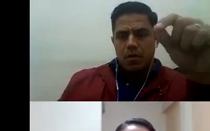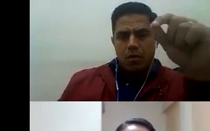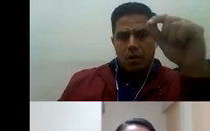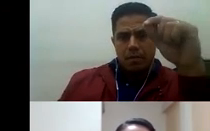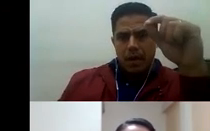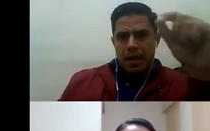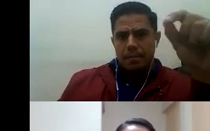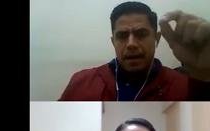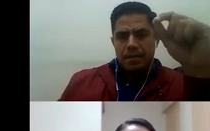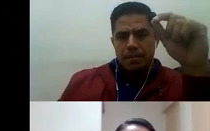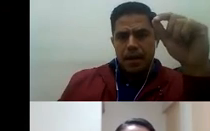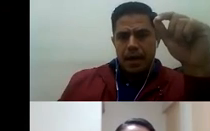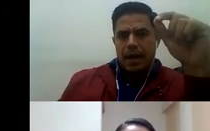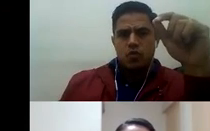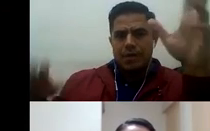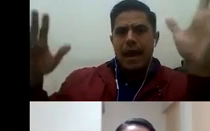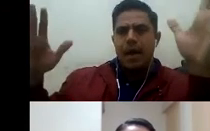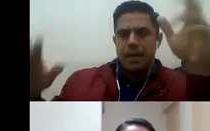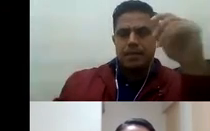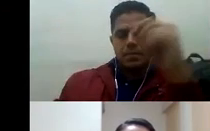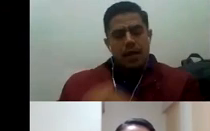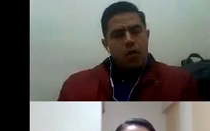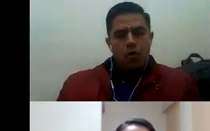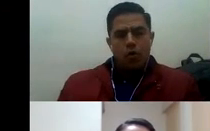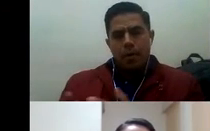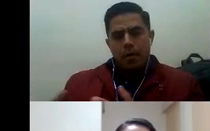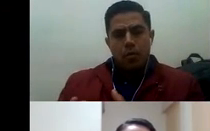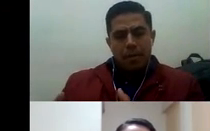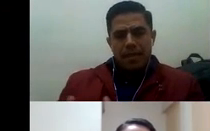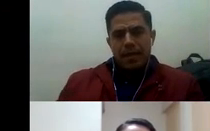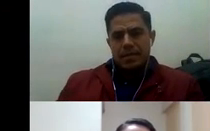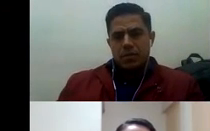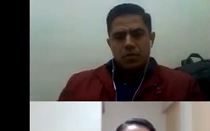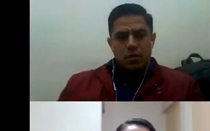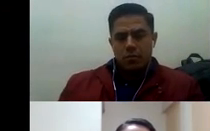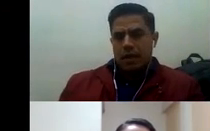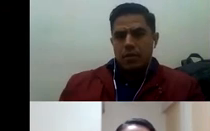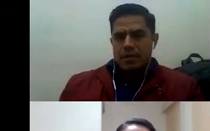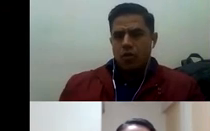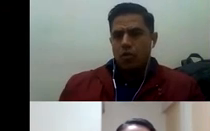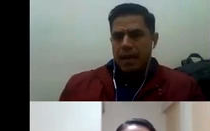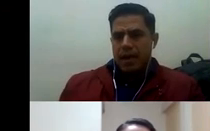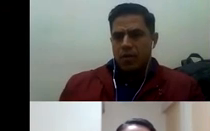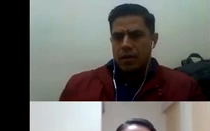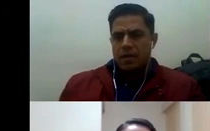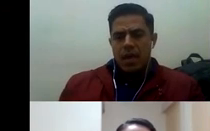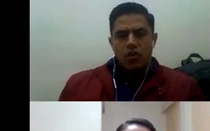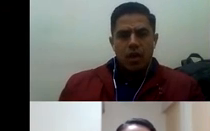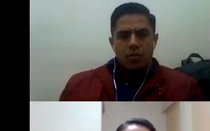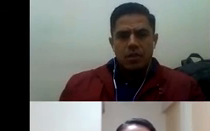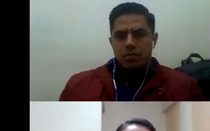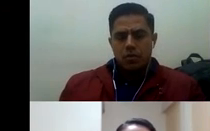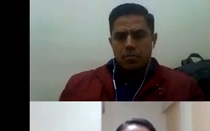pico y en gran parte para las horas hábiles o con vida del centro son alrededor de 5,000 cajones. Y